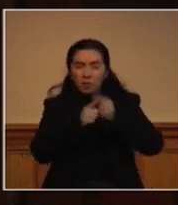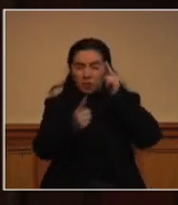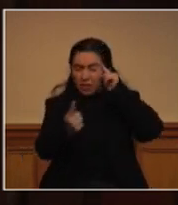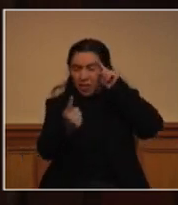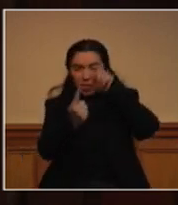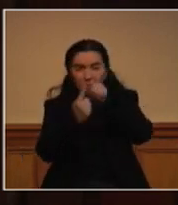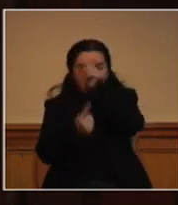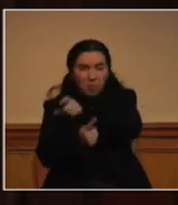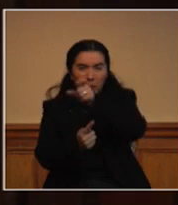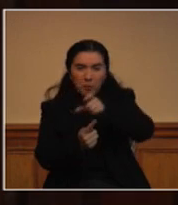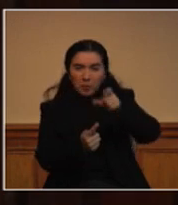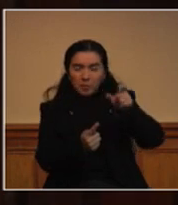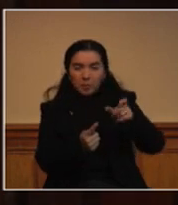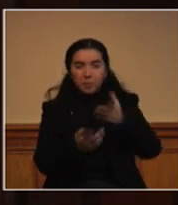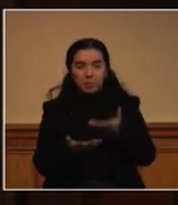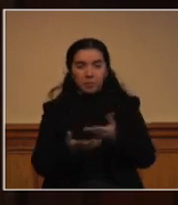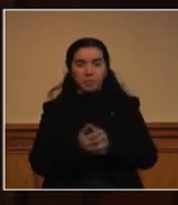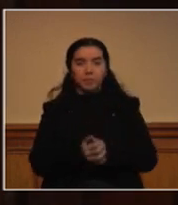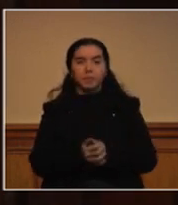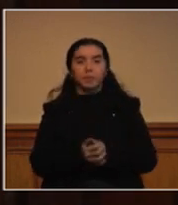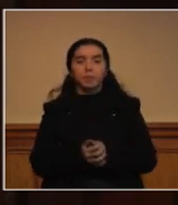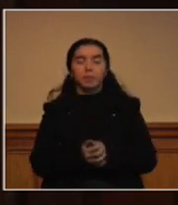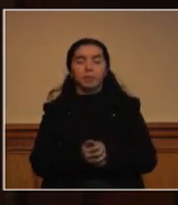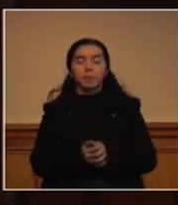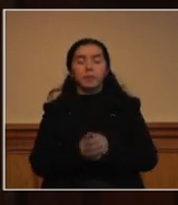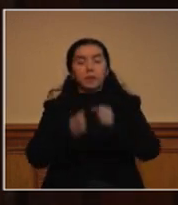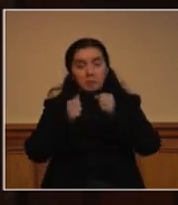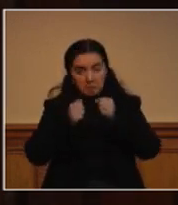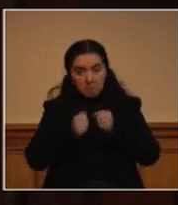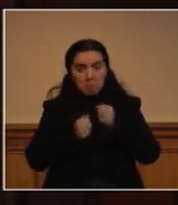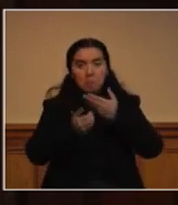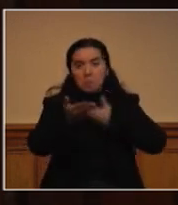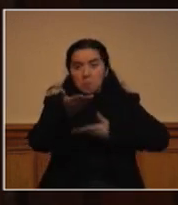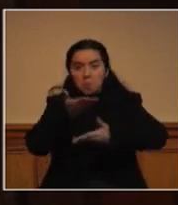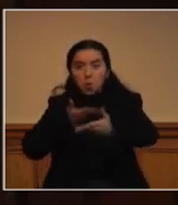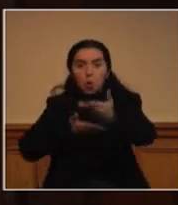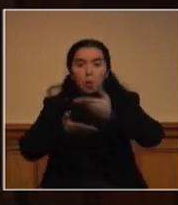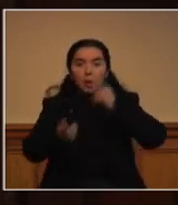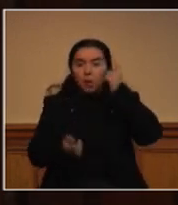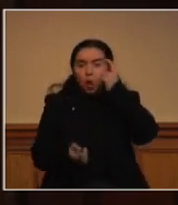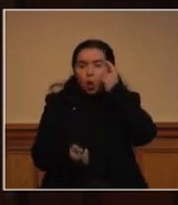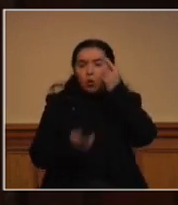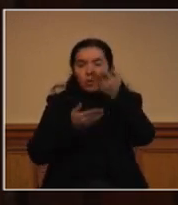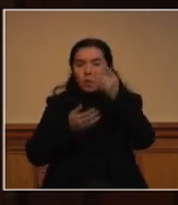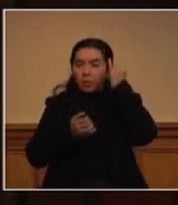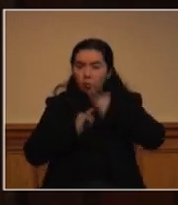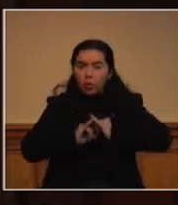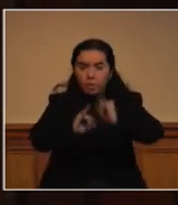integradora en la medida de lo posible, para poder compartir conocimiento e información.